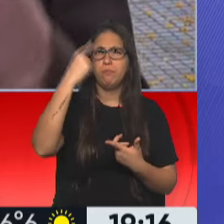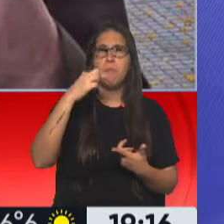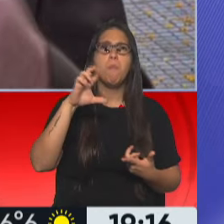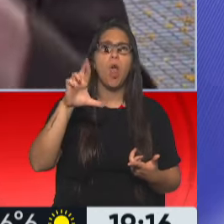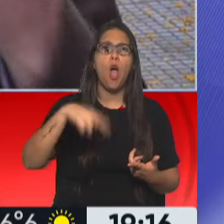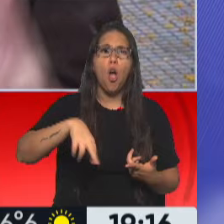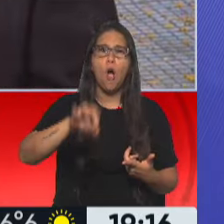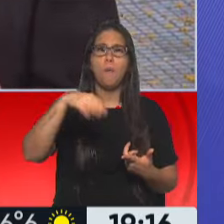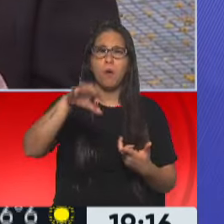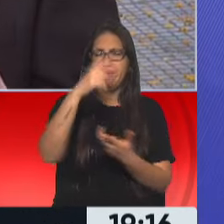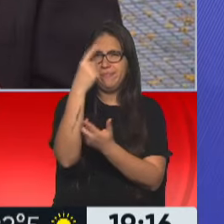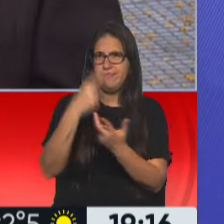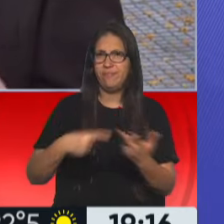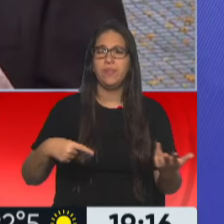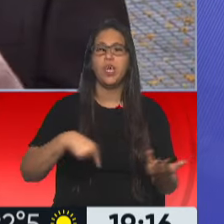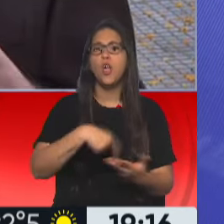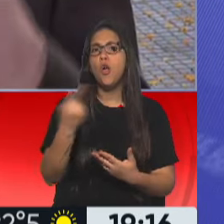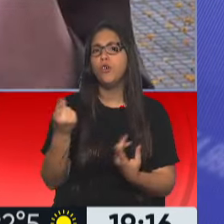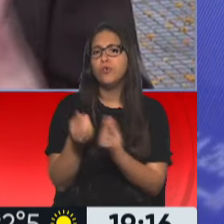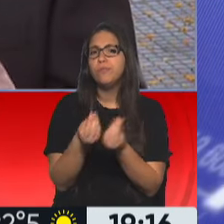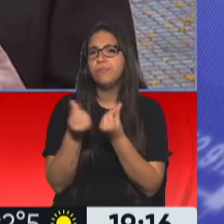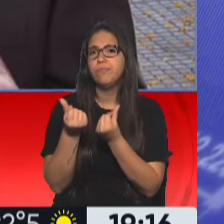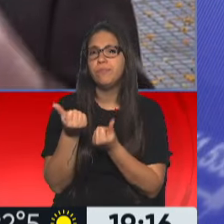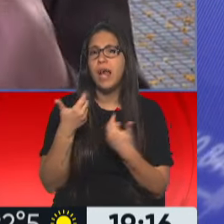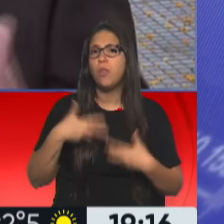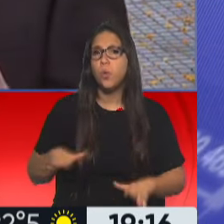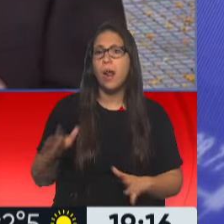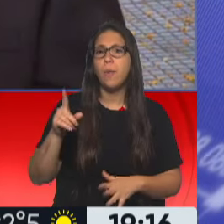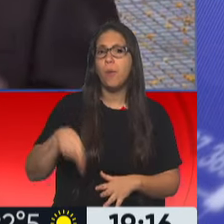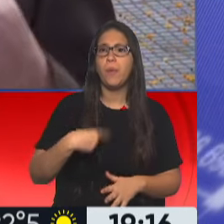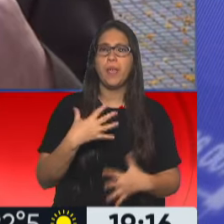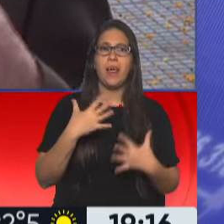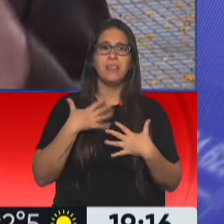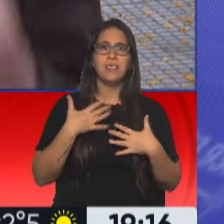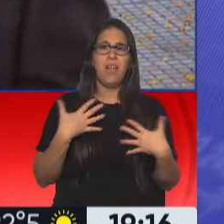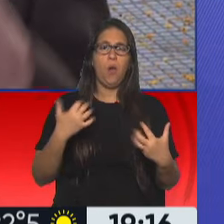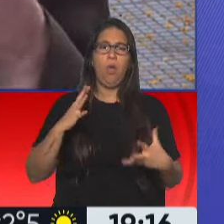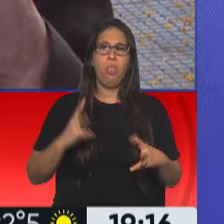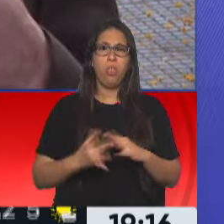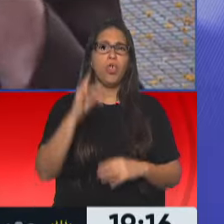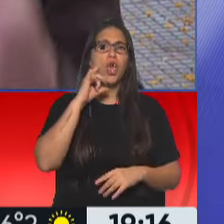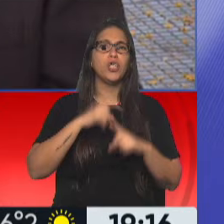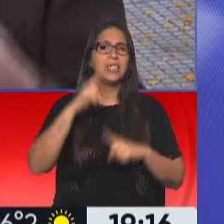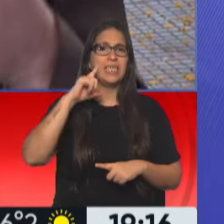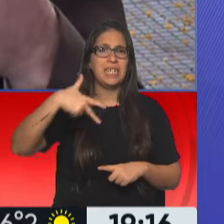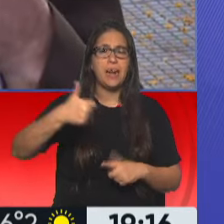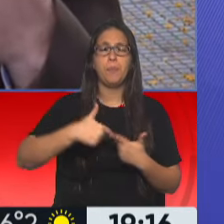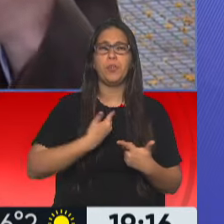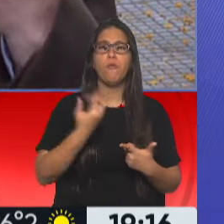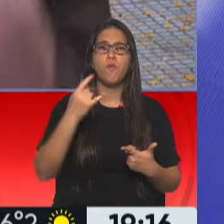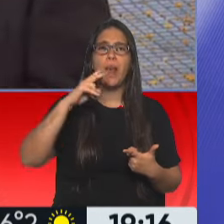también, y también otros componentes orgánicos que pueden generar deterioro en la salud. dioxina,